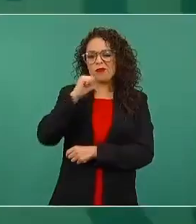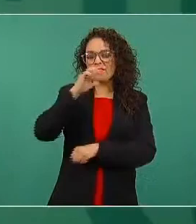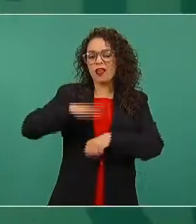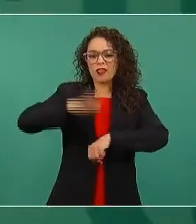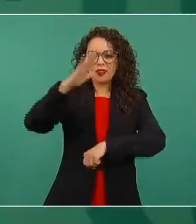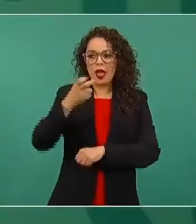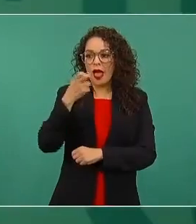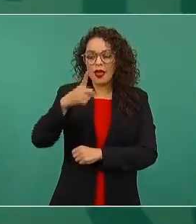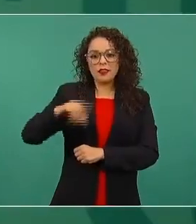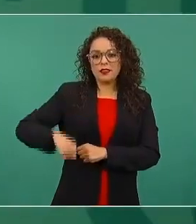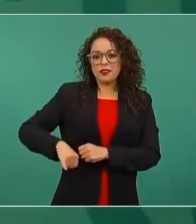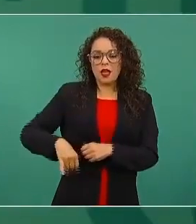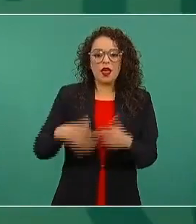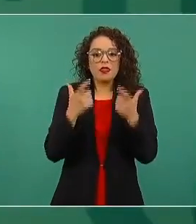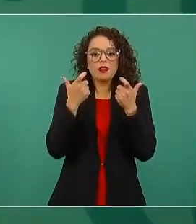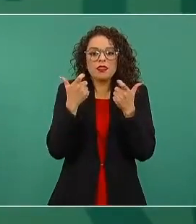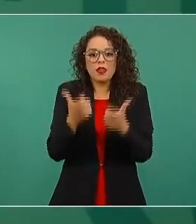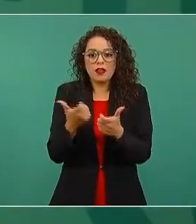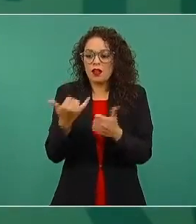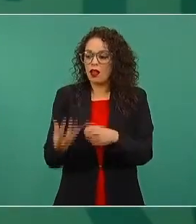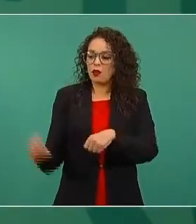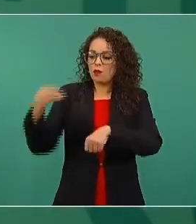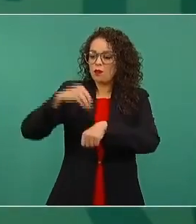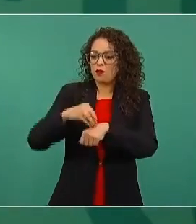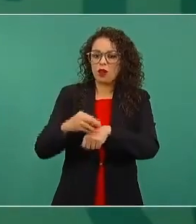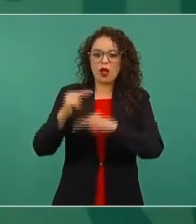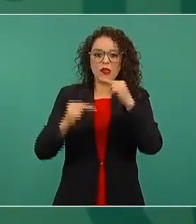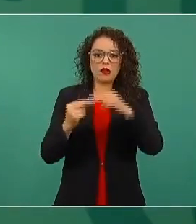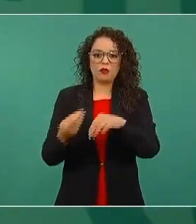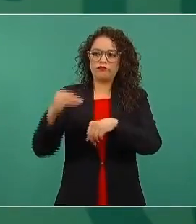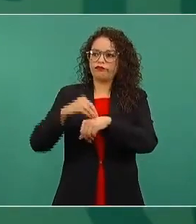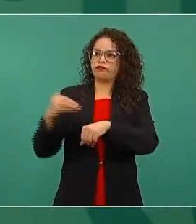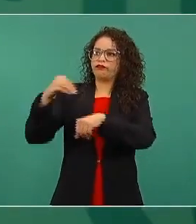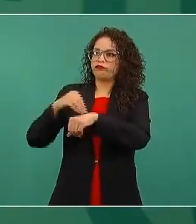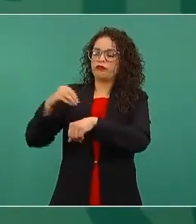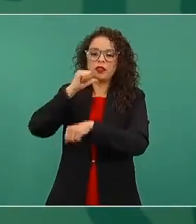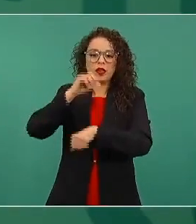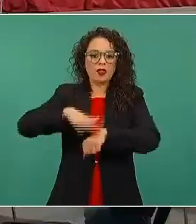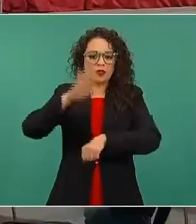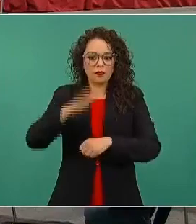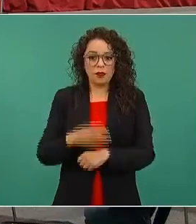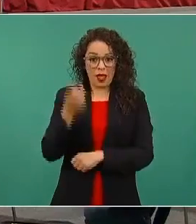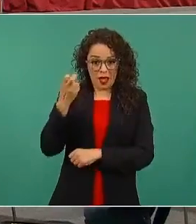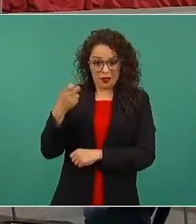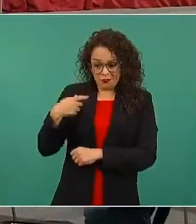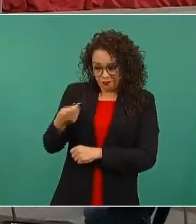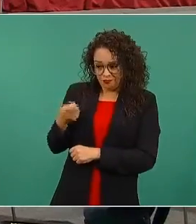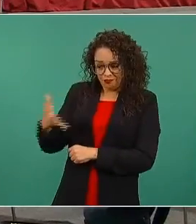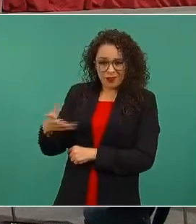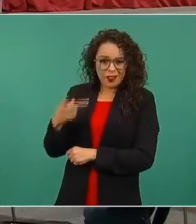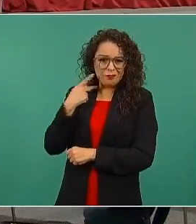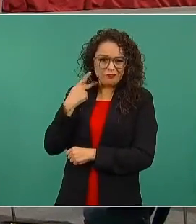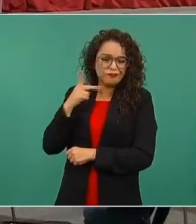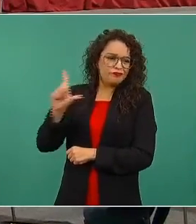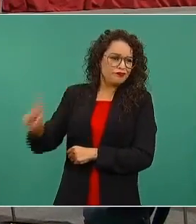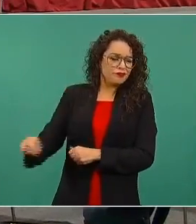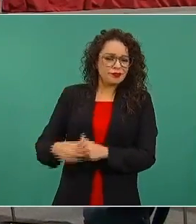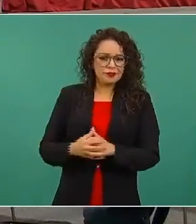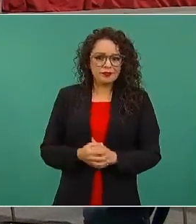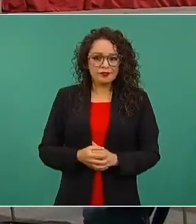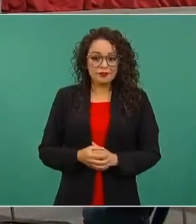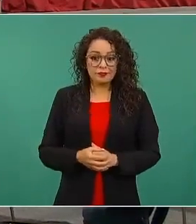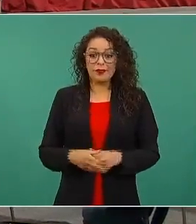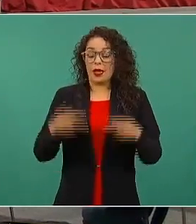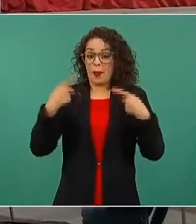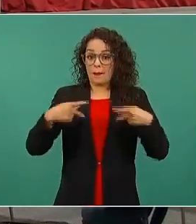dinero y los cargos. Eso es lo que yo llamo politiquería. Y la gente de Sonora, que